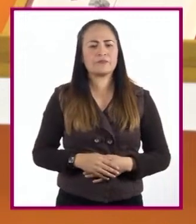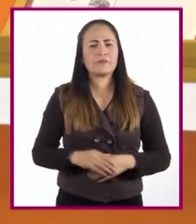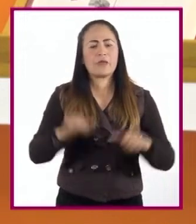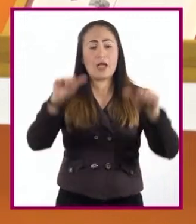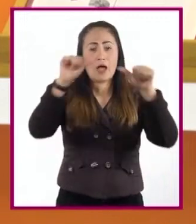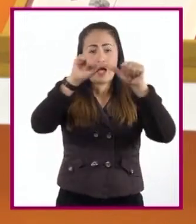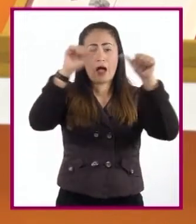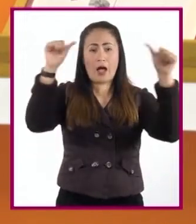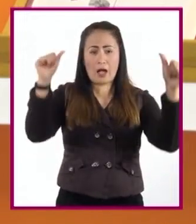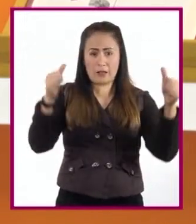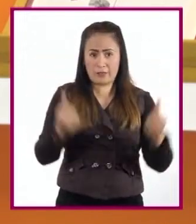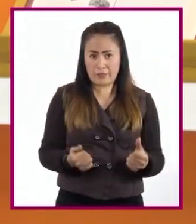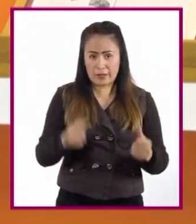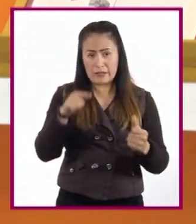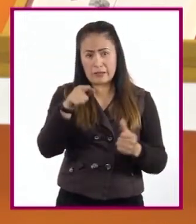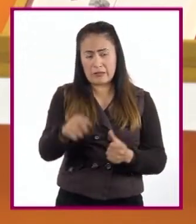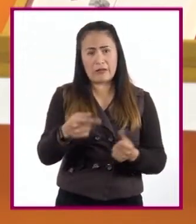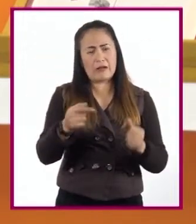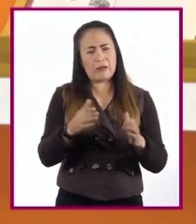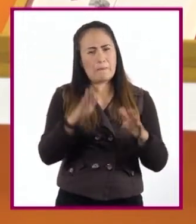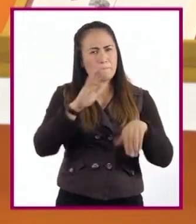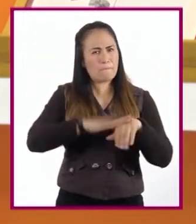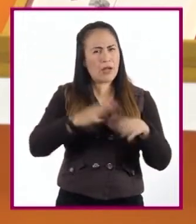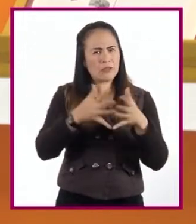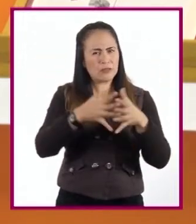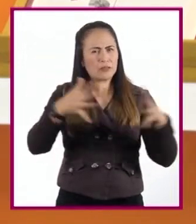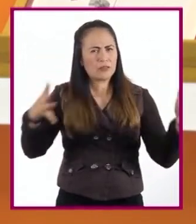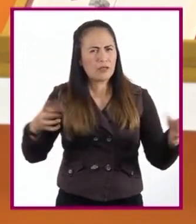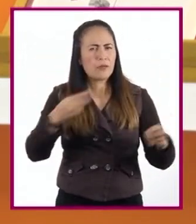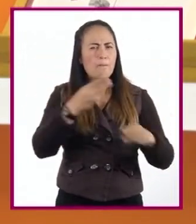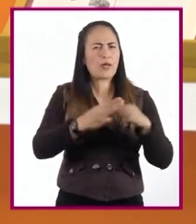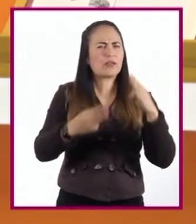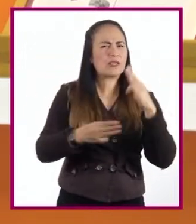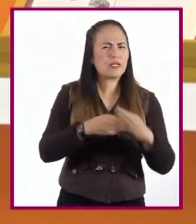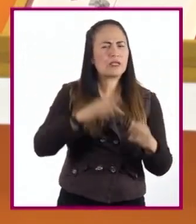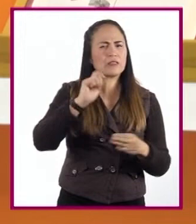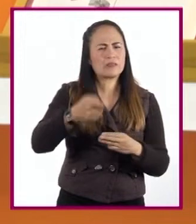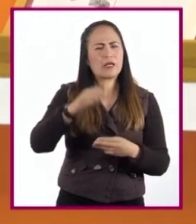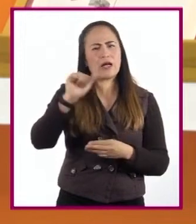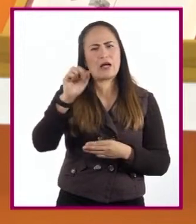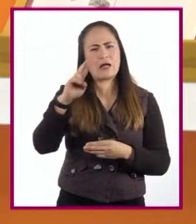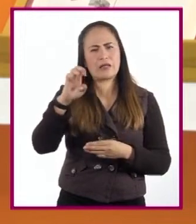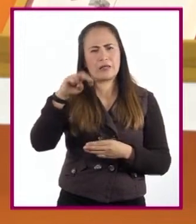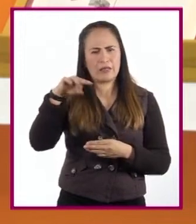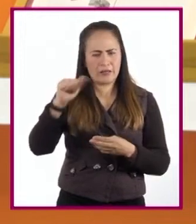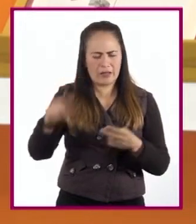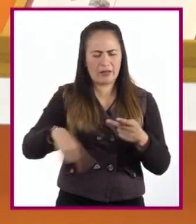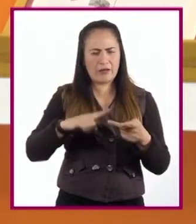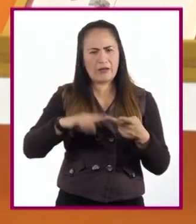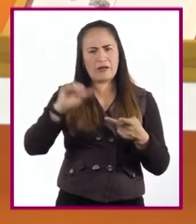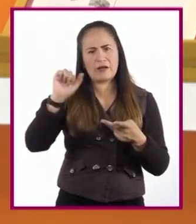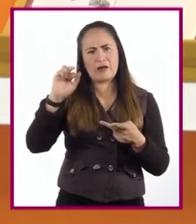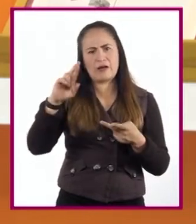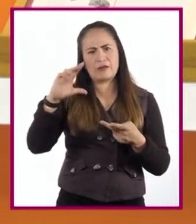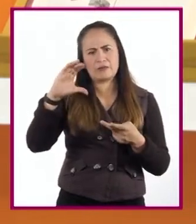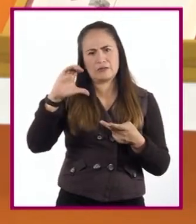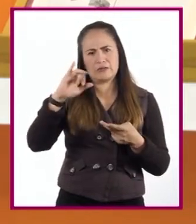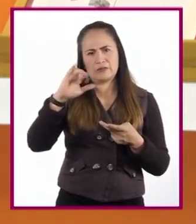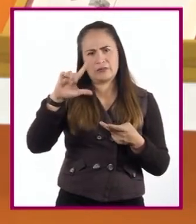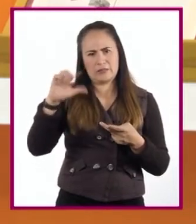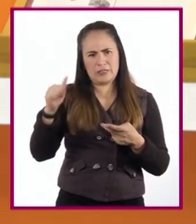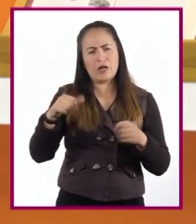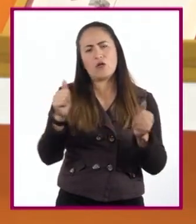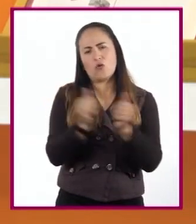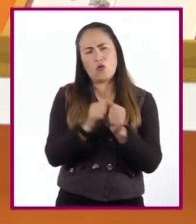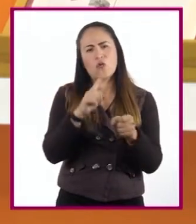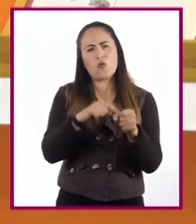que correspondían a tales ampliaciones eran de arenas y arcillas apisonadas y se pintaron empleando un pigmento